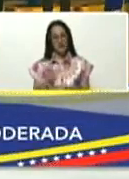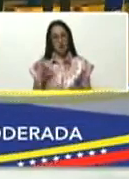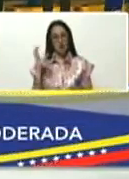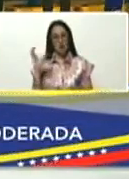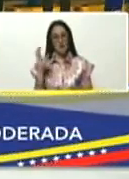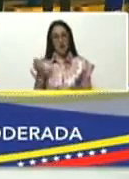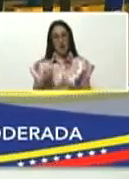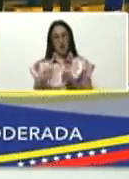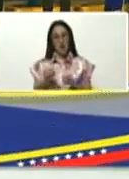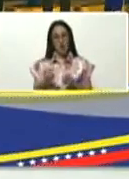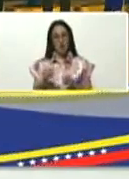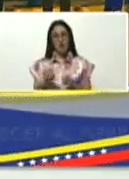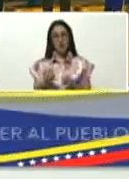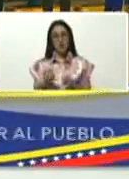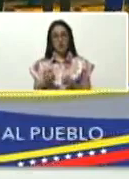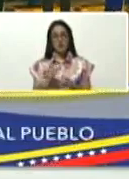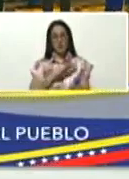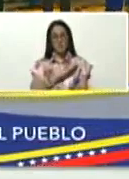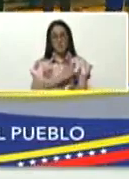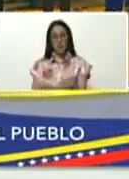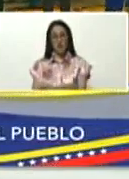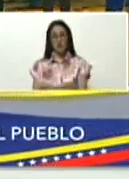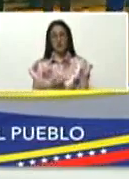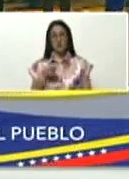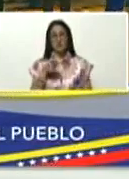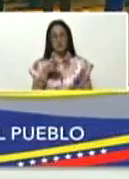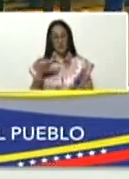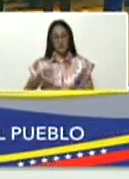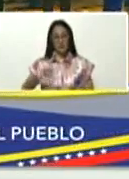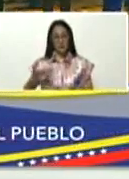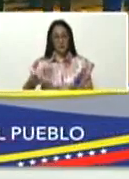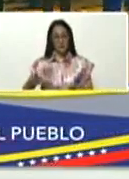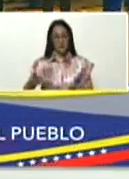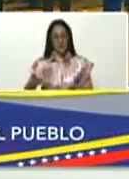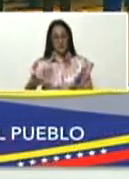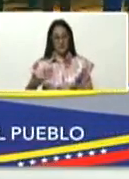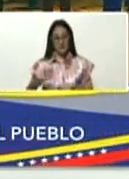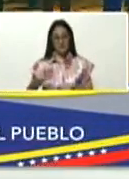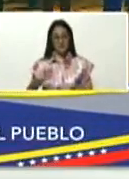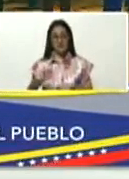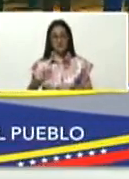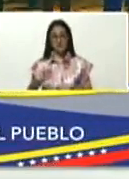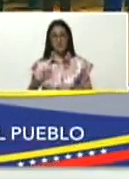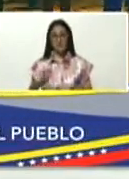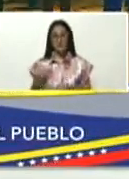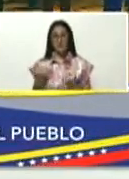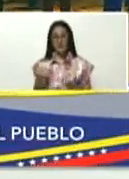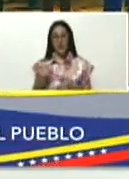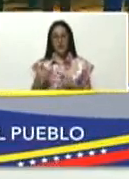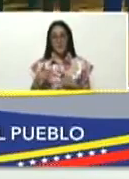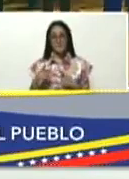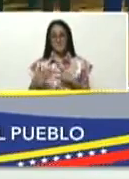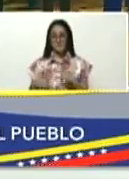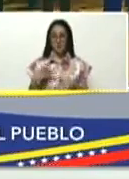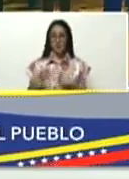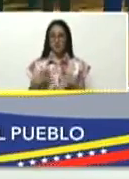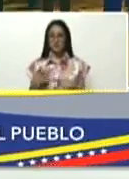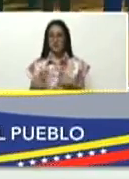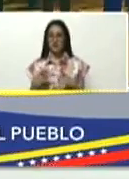tiene una economía muy poderosa, muy importante, y ahora, bueno, estamos en proceso